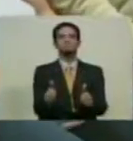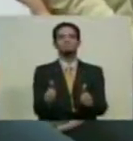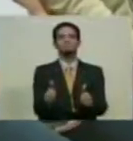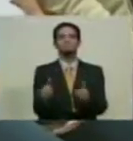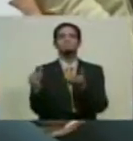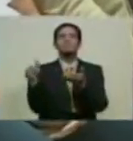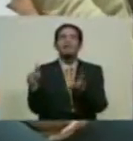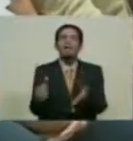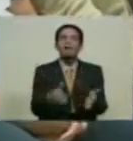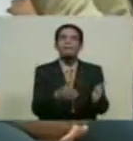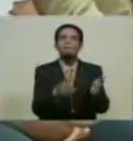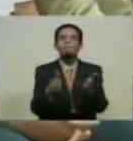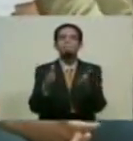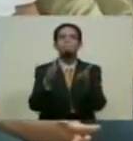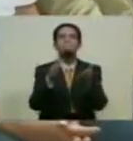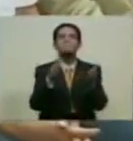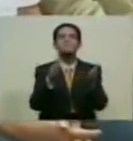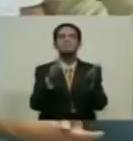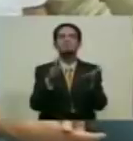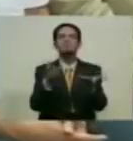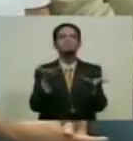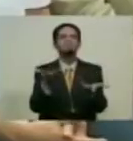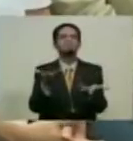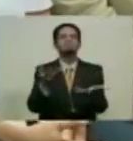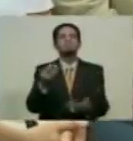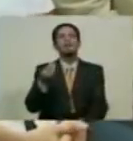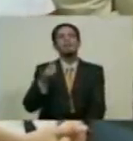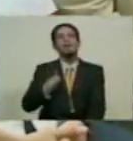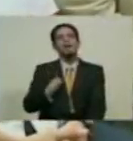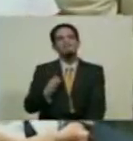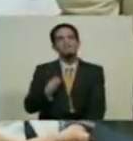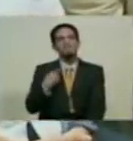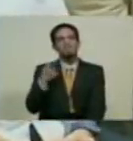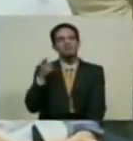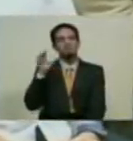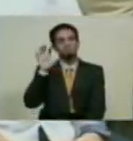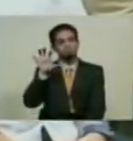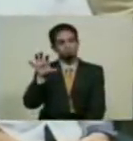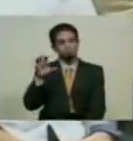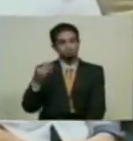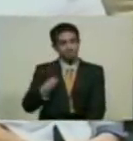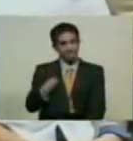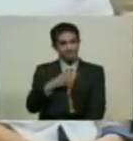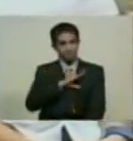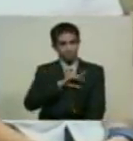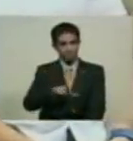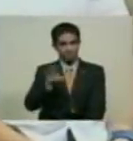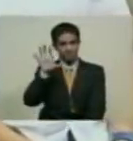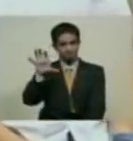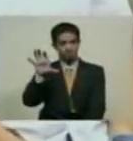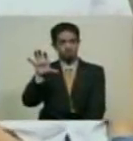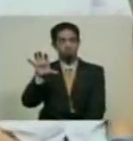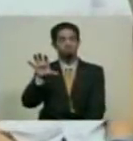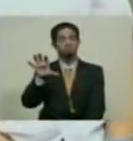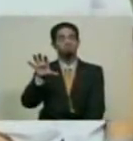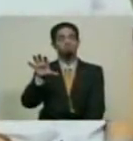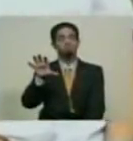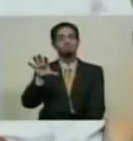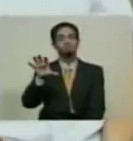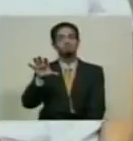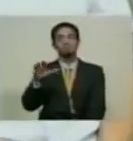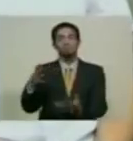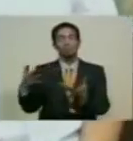camino donde la vida de la patria, donde la vida de la República nos